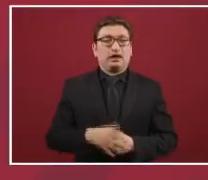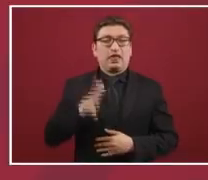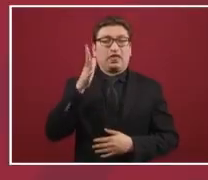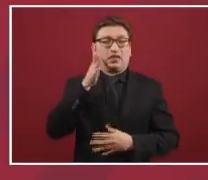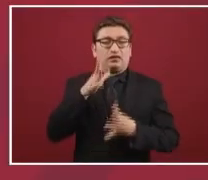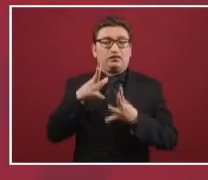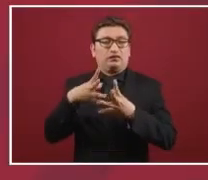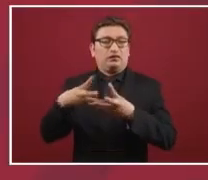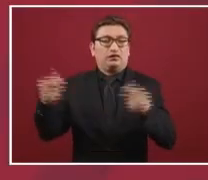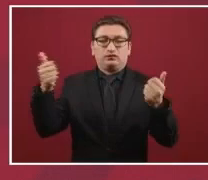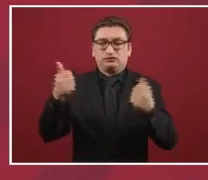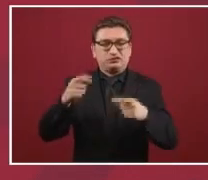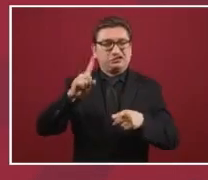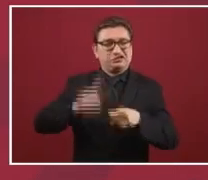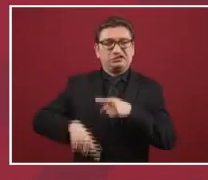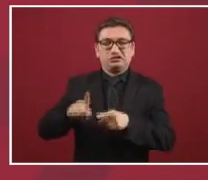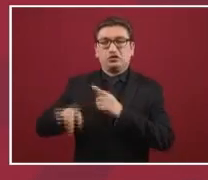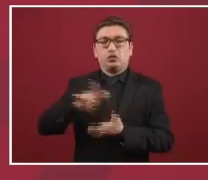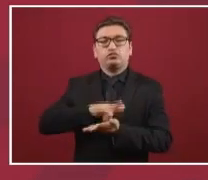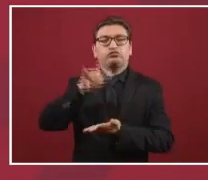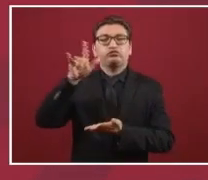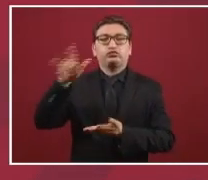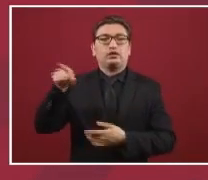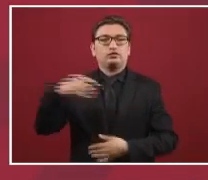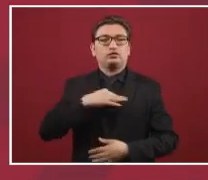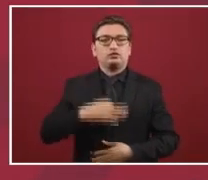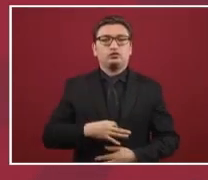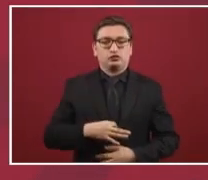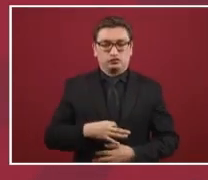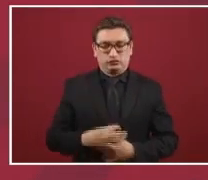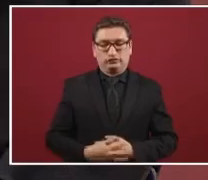desaparecieron, los vuelos comerciales en Toluca,